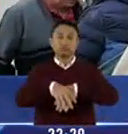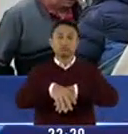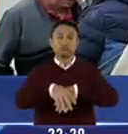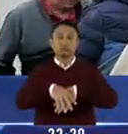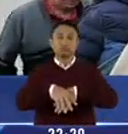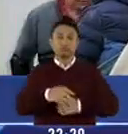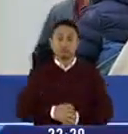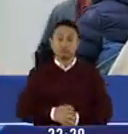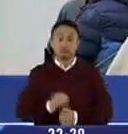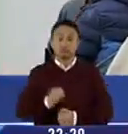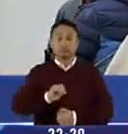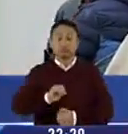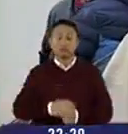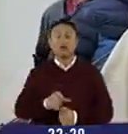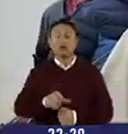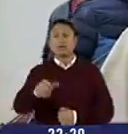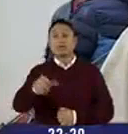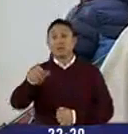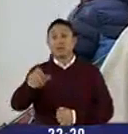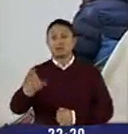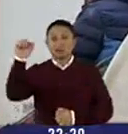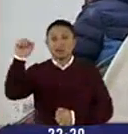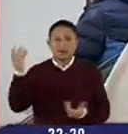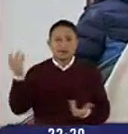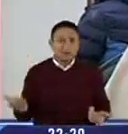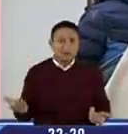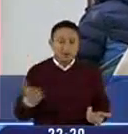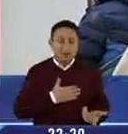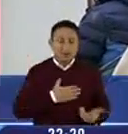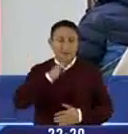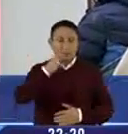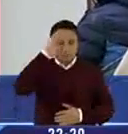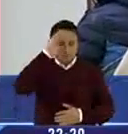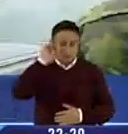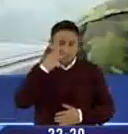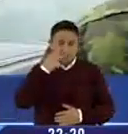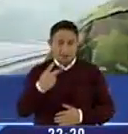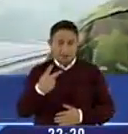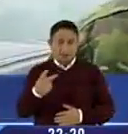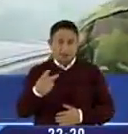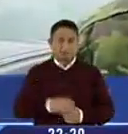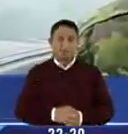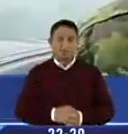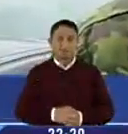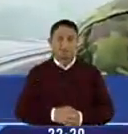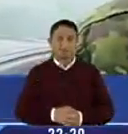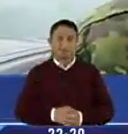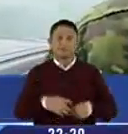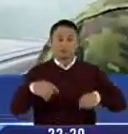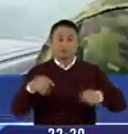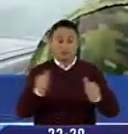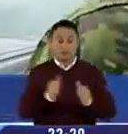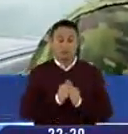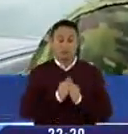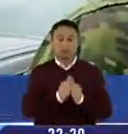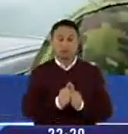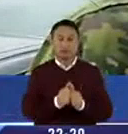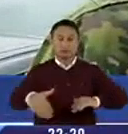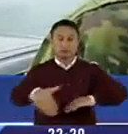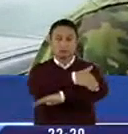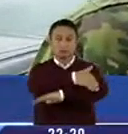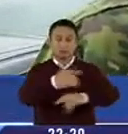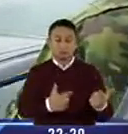estaríamos quitando los derechos de otras personas y nosotros como policías también tendríamos que ver eso. Vamos también a salir a dar custodia a los ejes